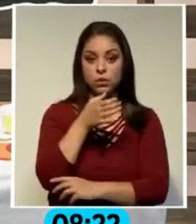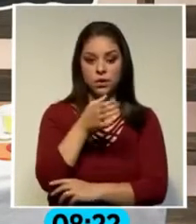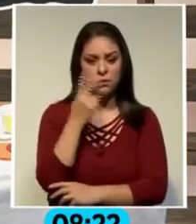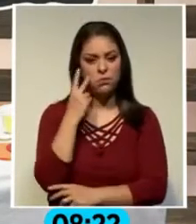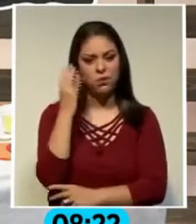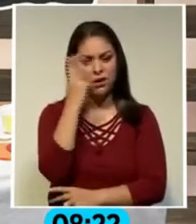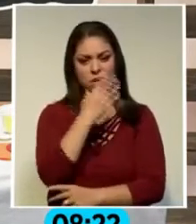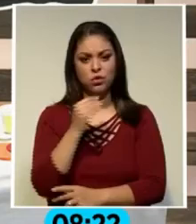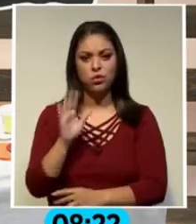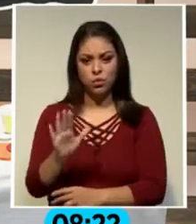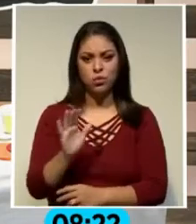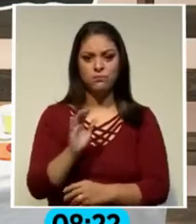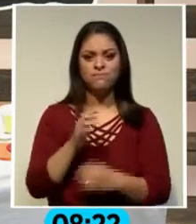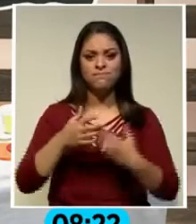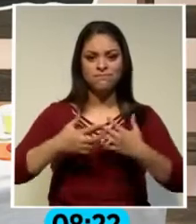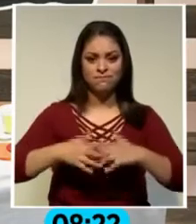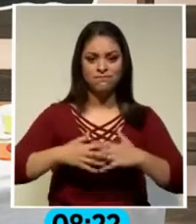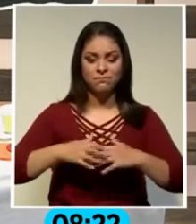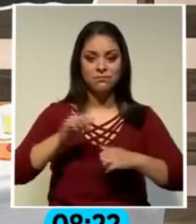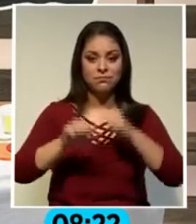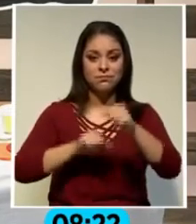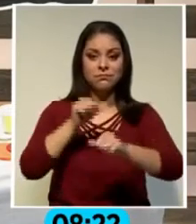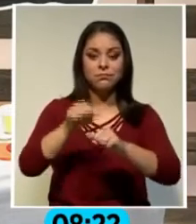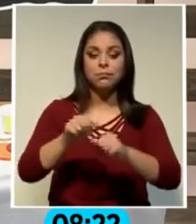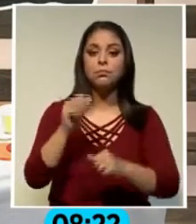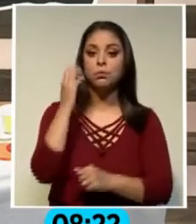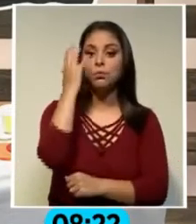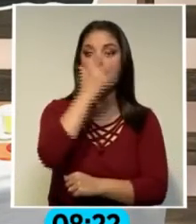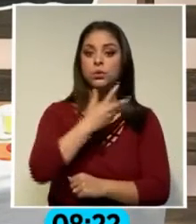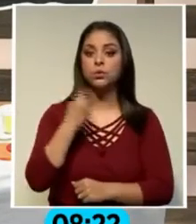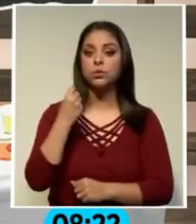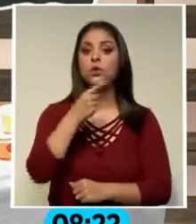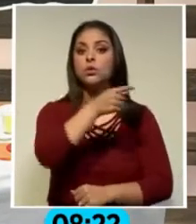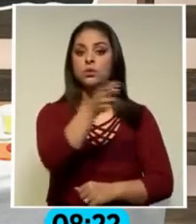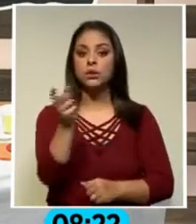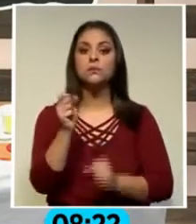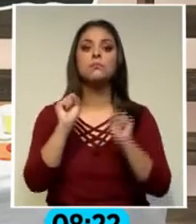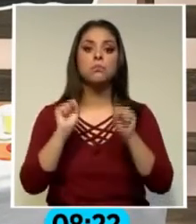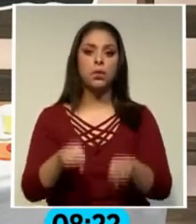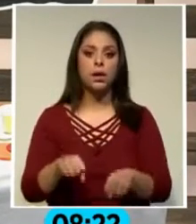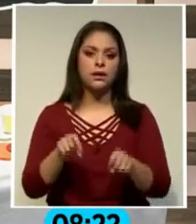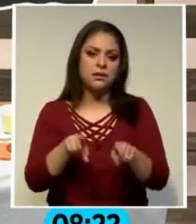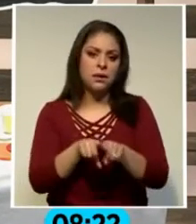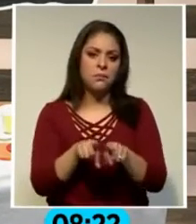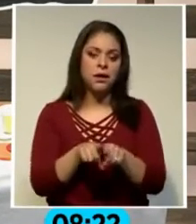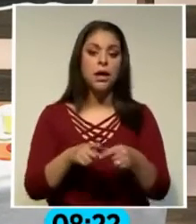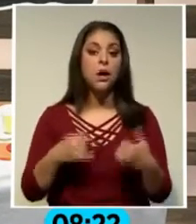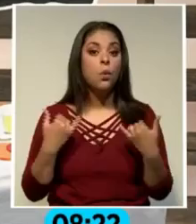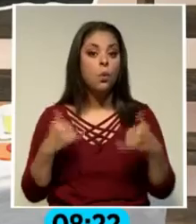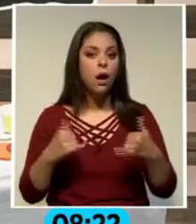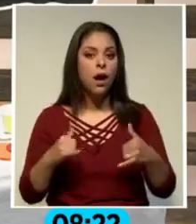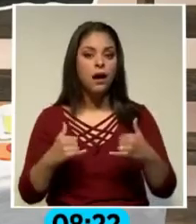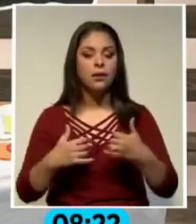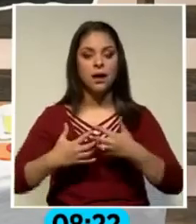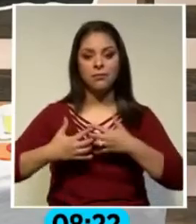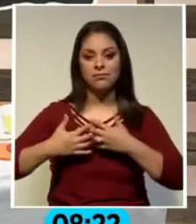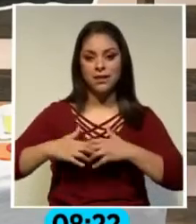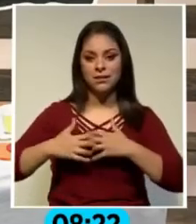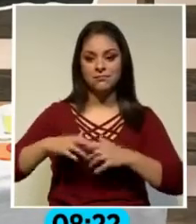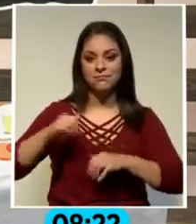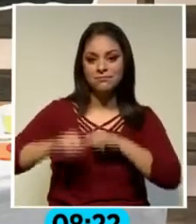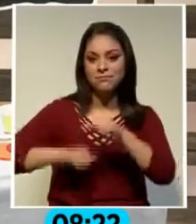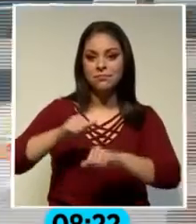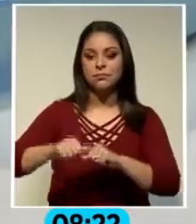emprendimiento? Bellísimo el emprendimiento de la niña Nati. Y así podemos hacer todos en casa, jugar a los emprendimientos y ejercitar nuestras manos y